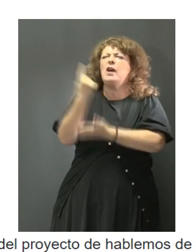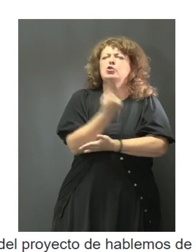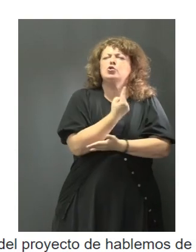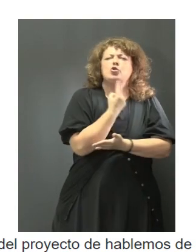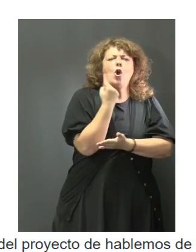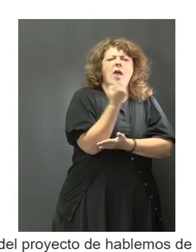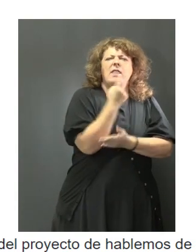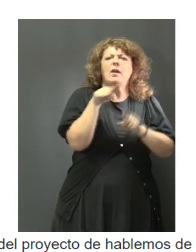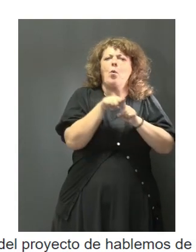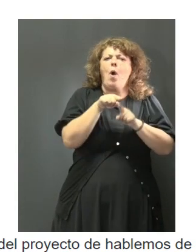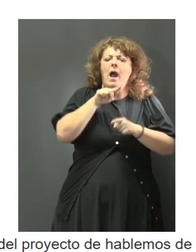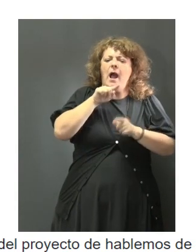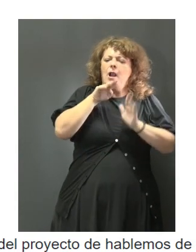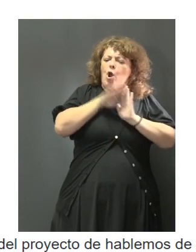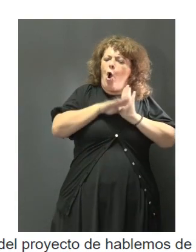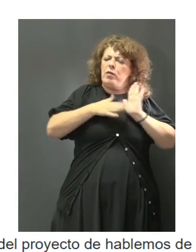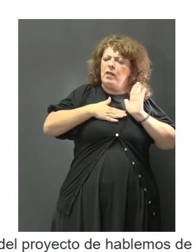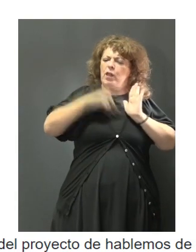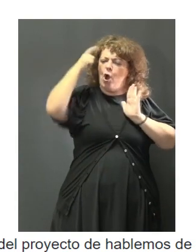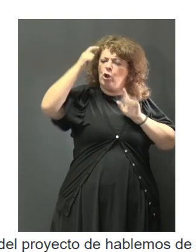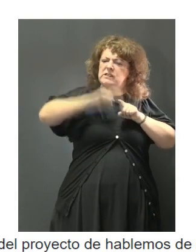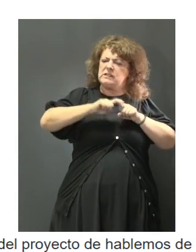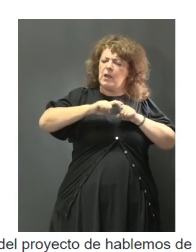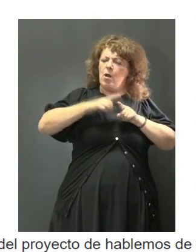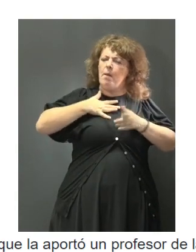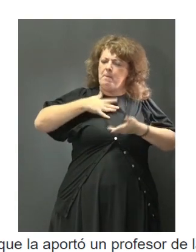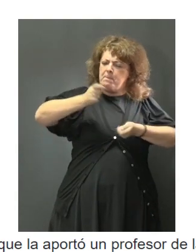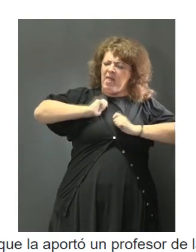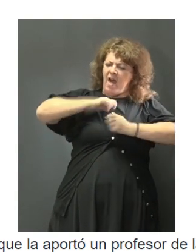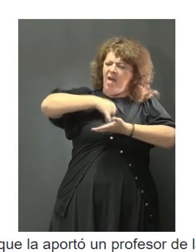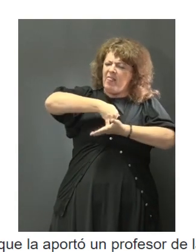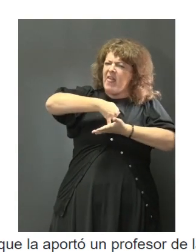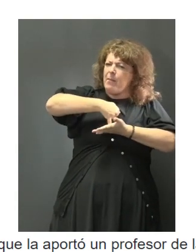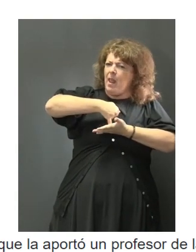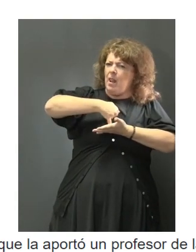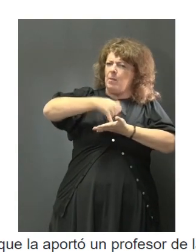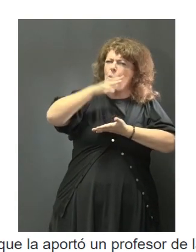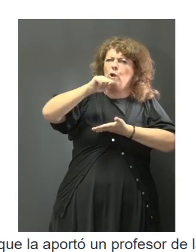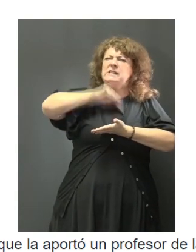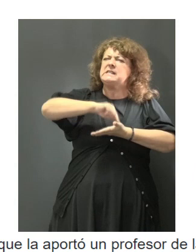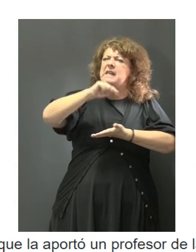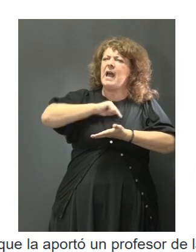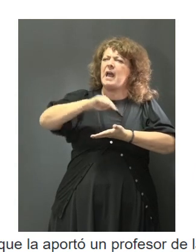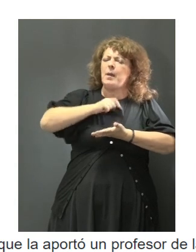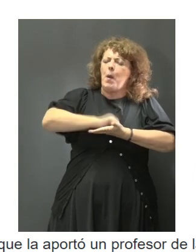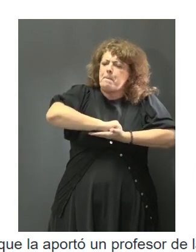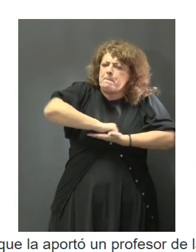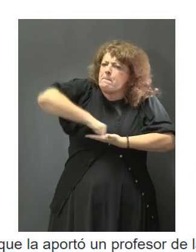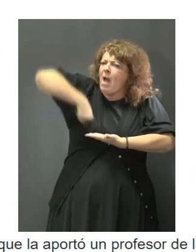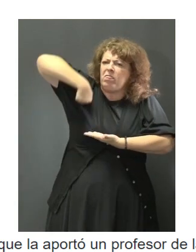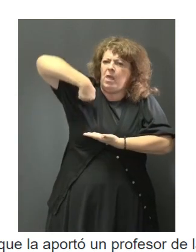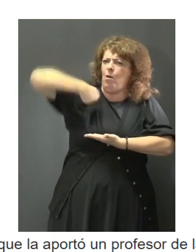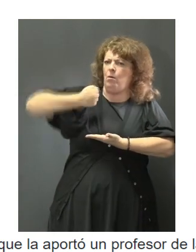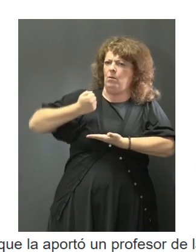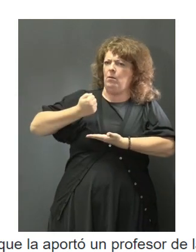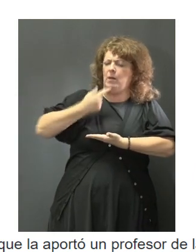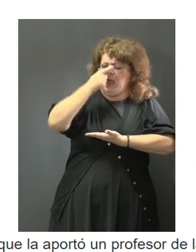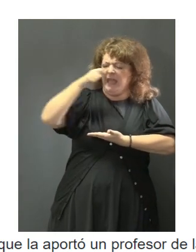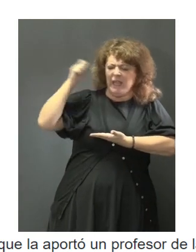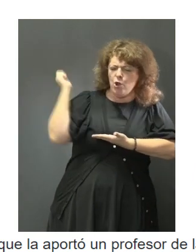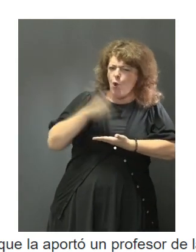una condición psicológica debilitante, caracterizada por un sentimiento de vacío,